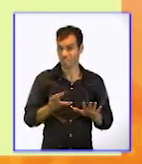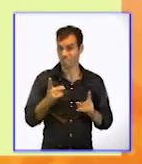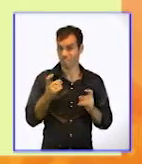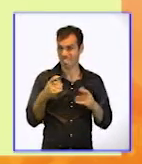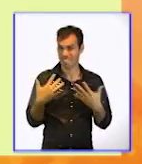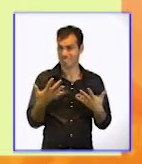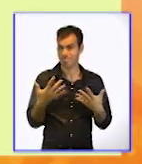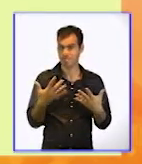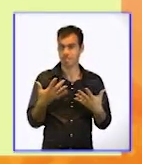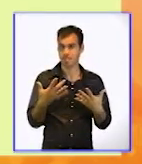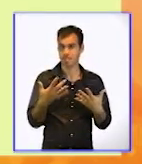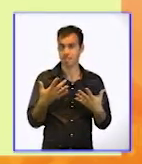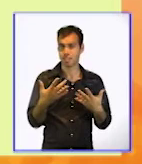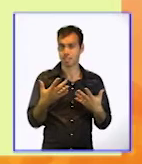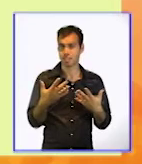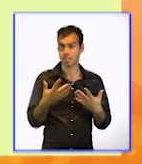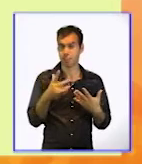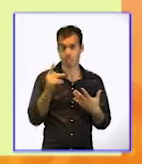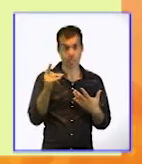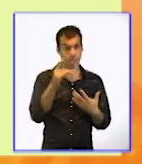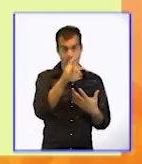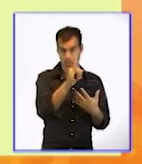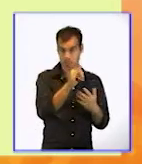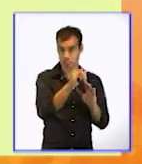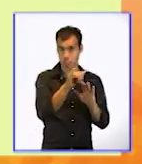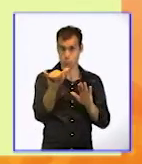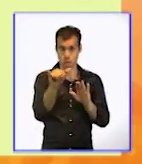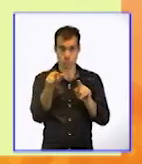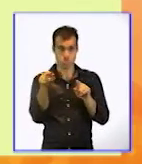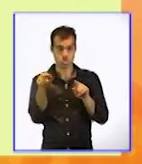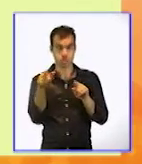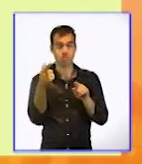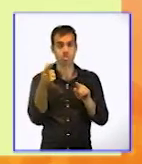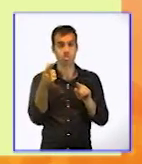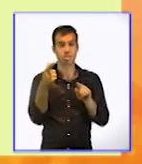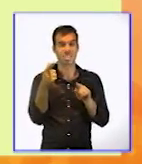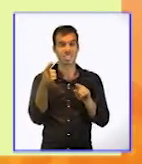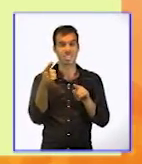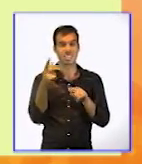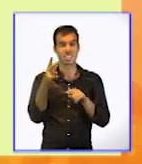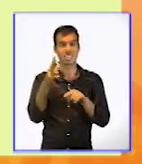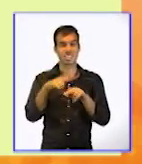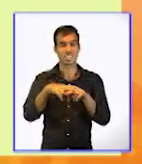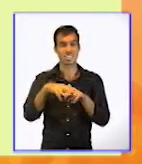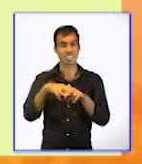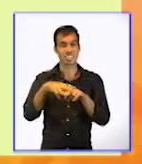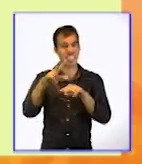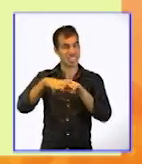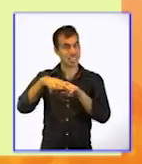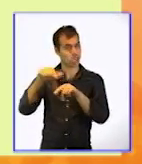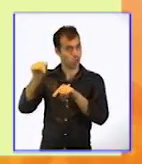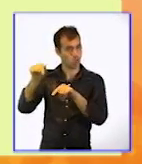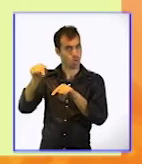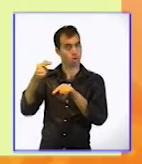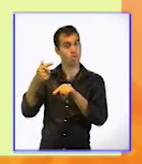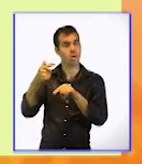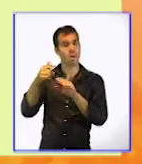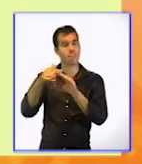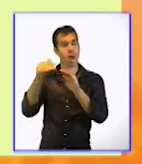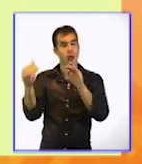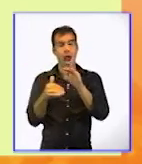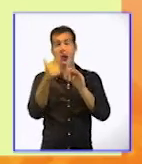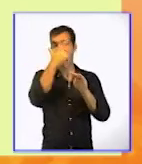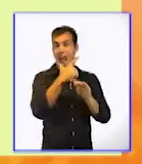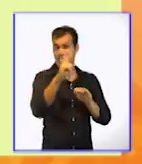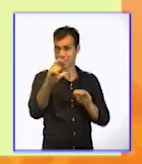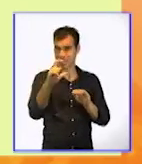la concentración, la KI es igual a la concentración del hidrógeno por la concentración del AC,